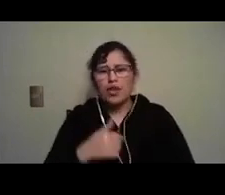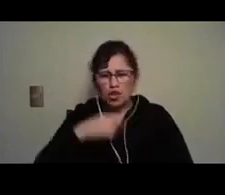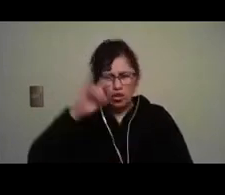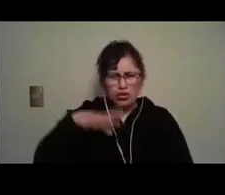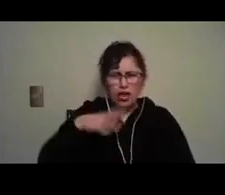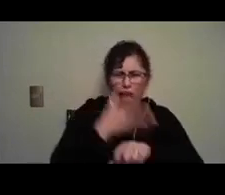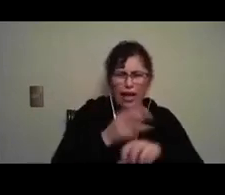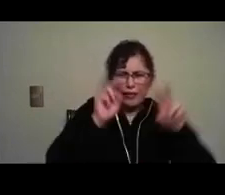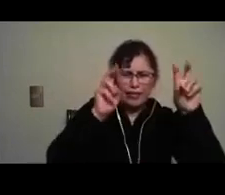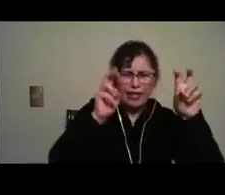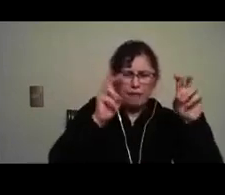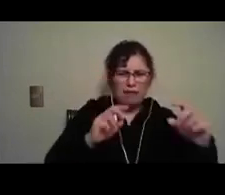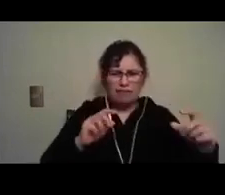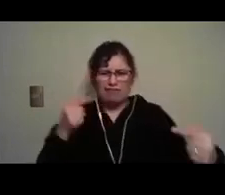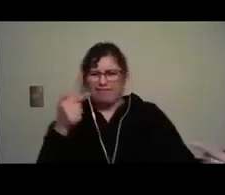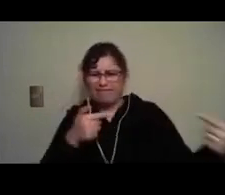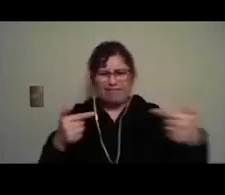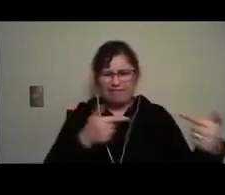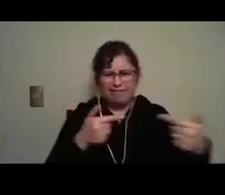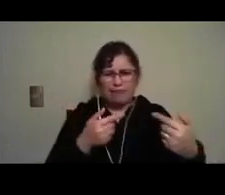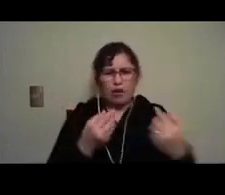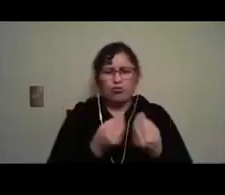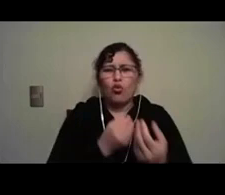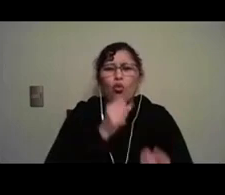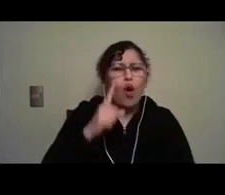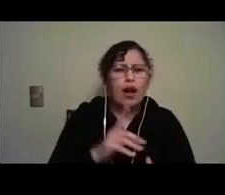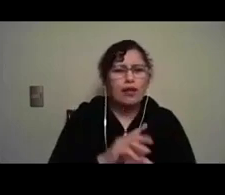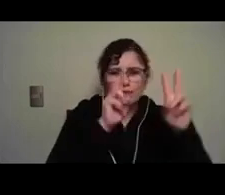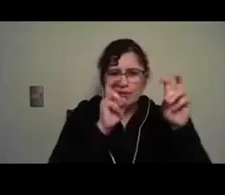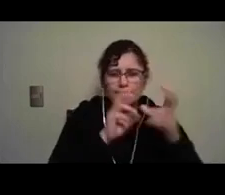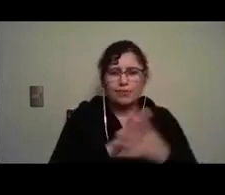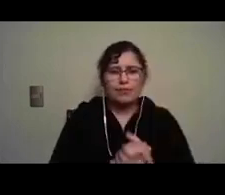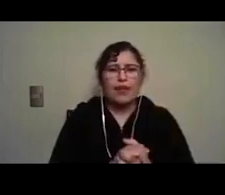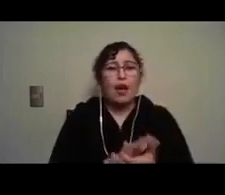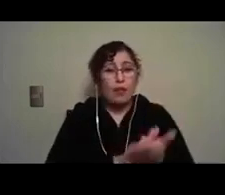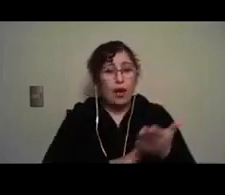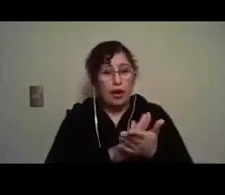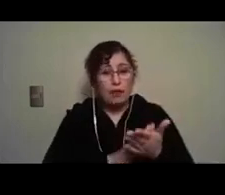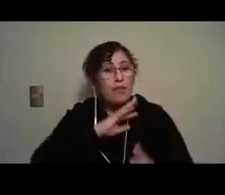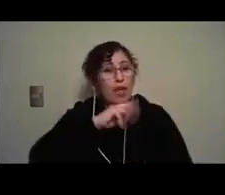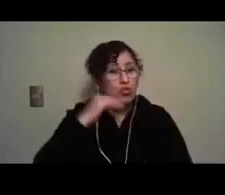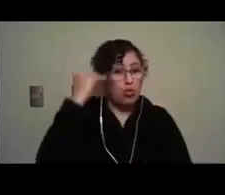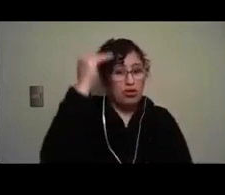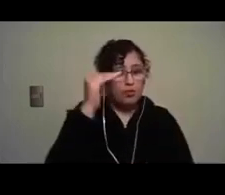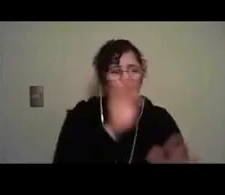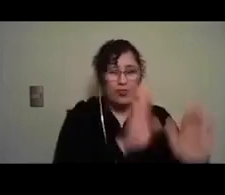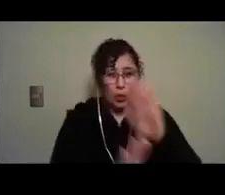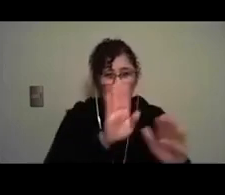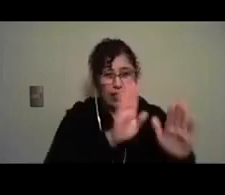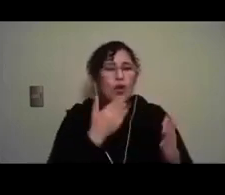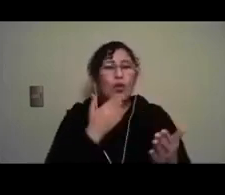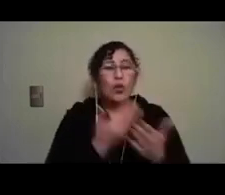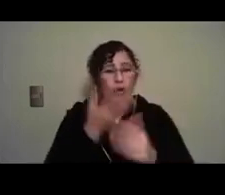genera bastante debate, que es el tema de, en el caso del cuidado de los adultos mayores, y sobre todo cuando tienen demencia